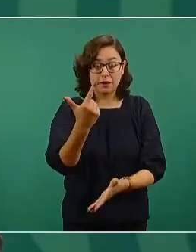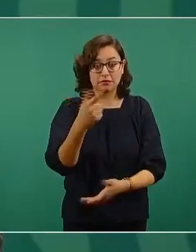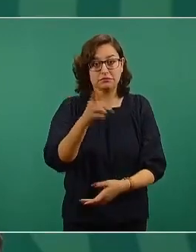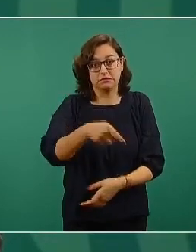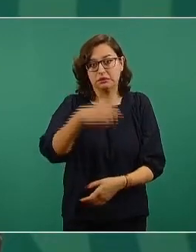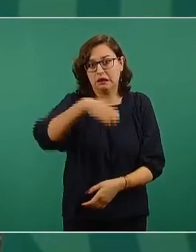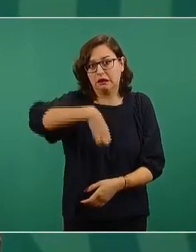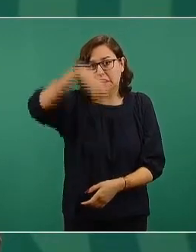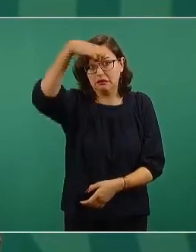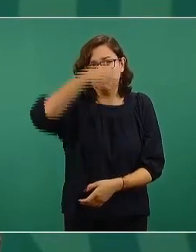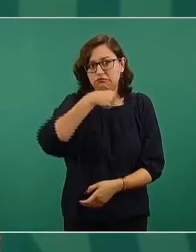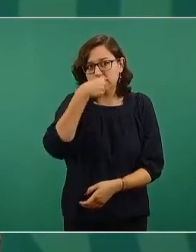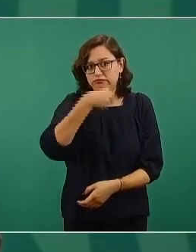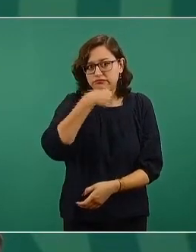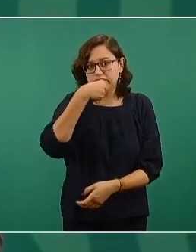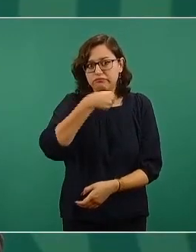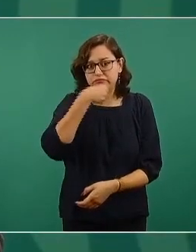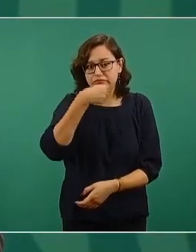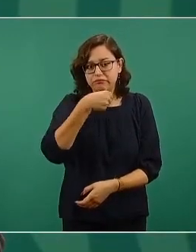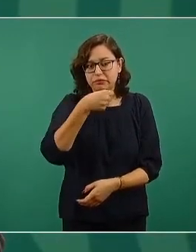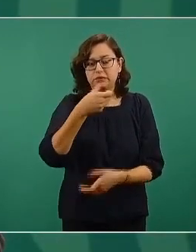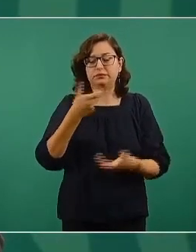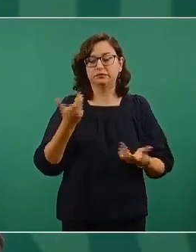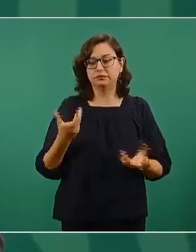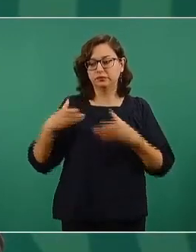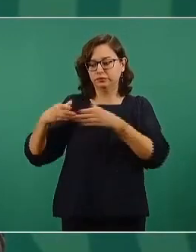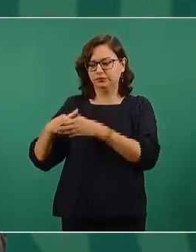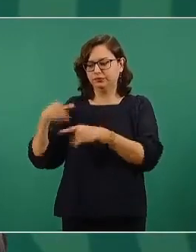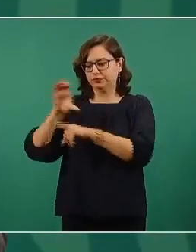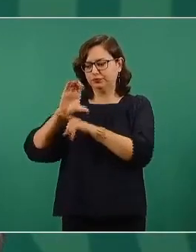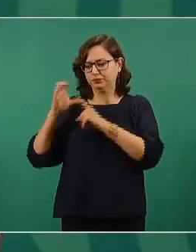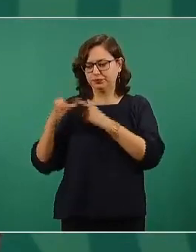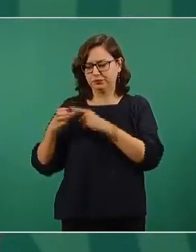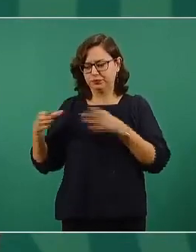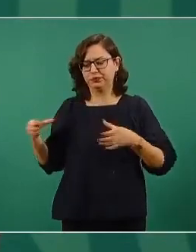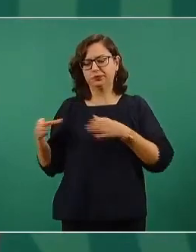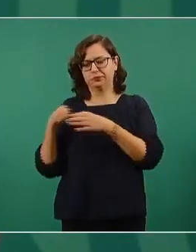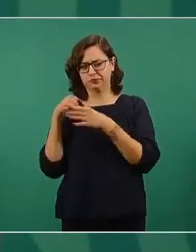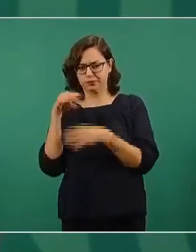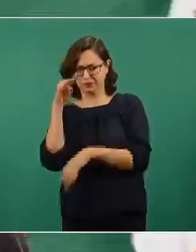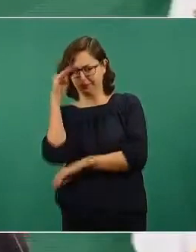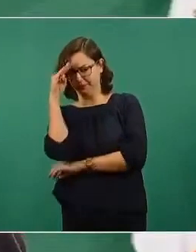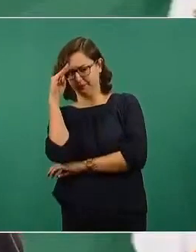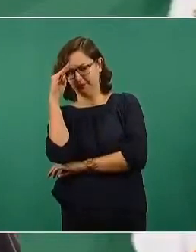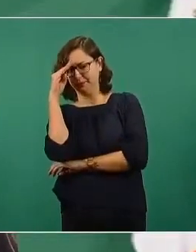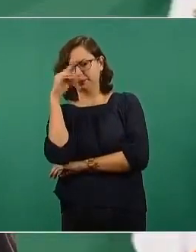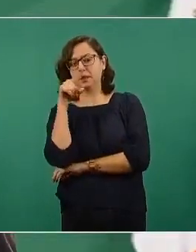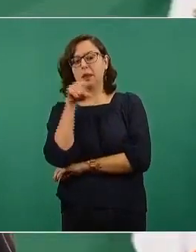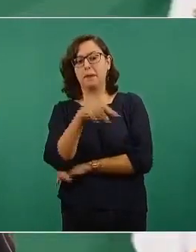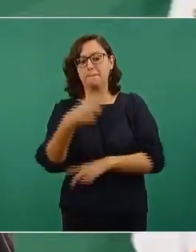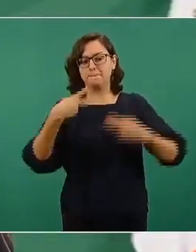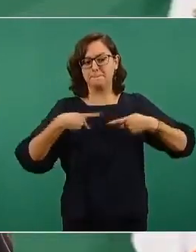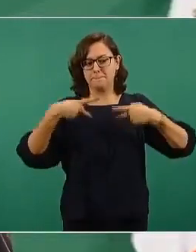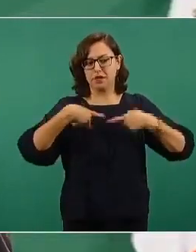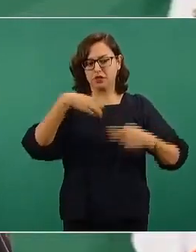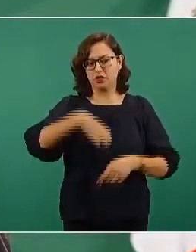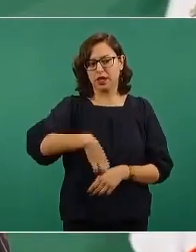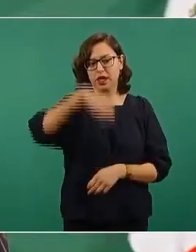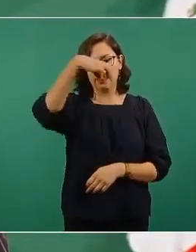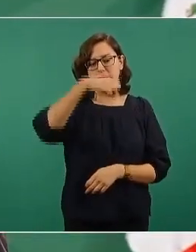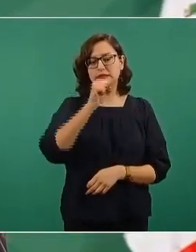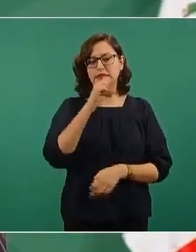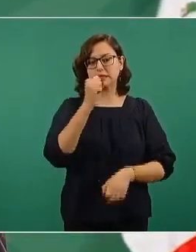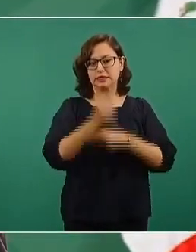se manejó por los médicos de que si vacunábamos a todos los adultos mayores de 60